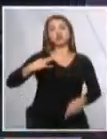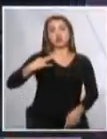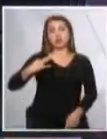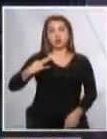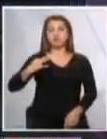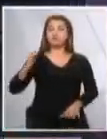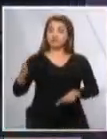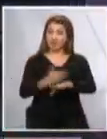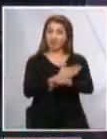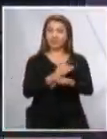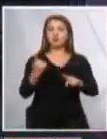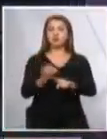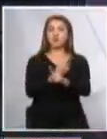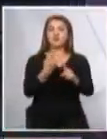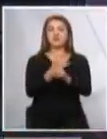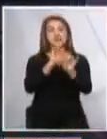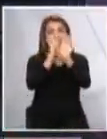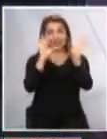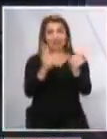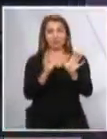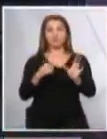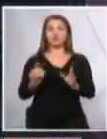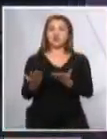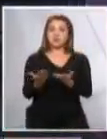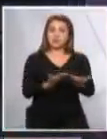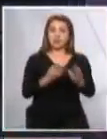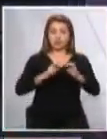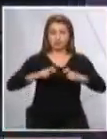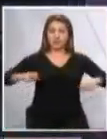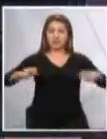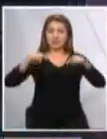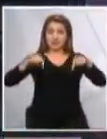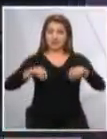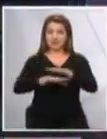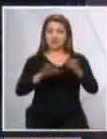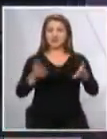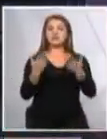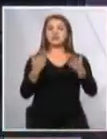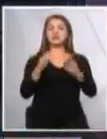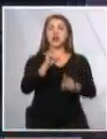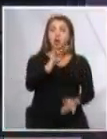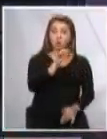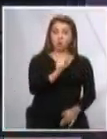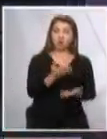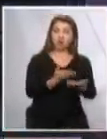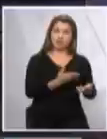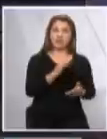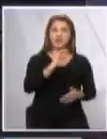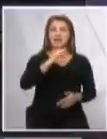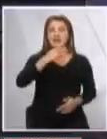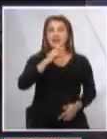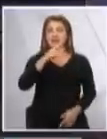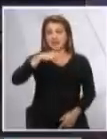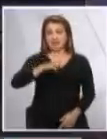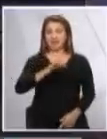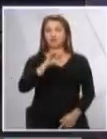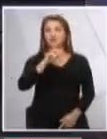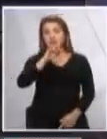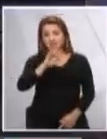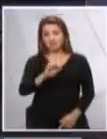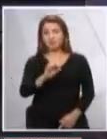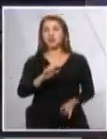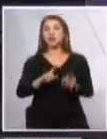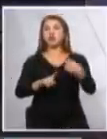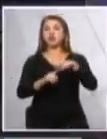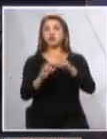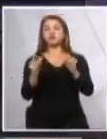Pero antes lo vamos a conversar, claro, con nuestros invitados, nuestros panelistas aquí en el estudio. Saludamos a Laura Albornoz, Hernán Larraín, Felipe Morandé, Alberto Hola.